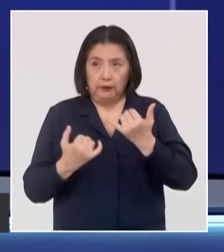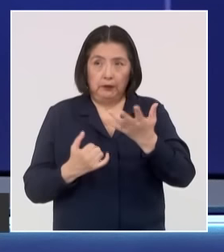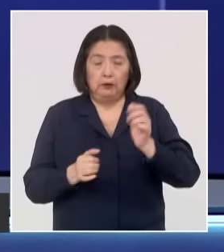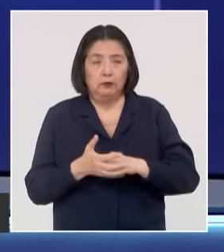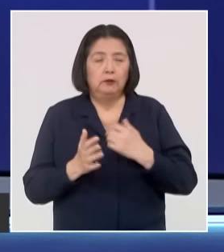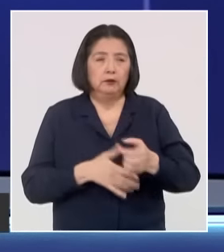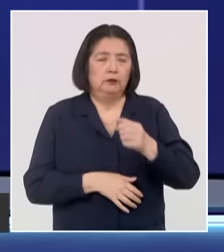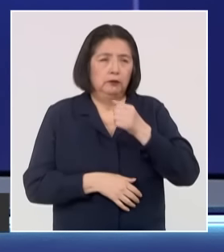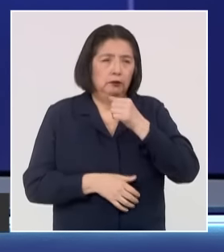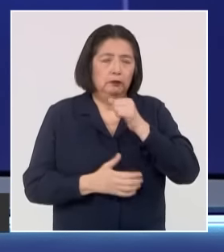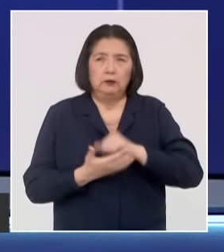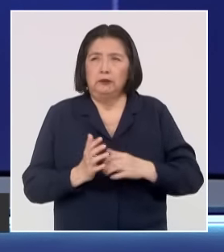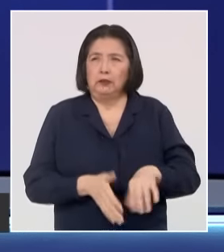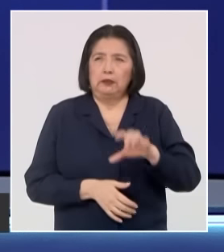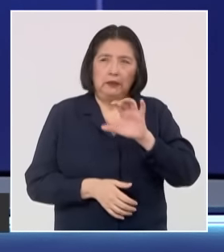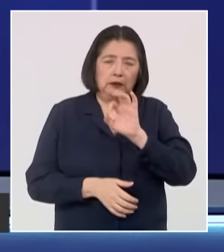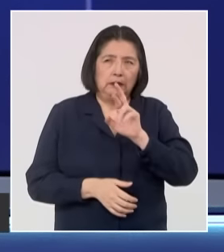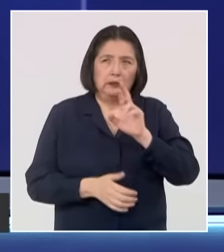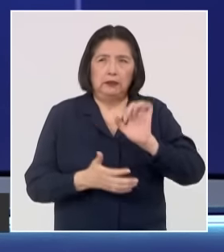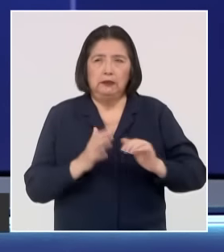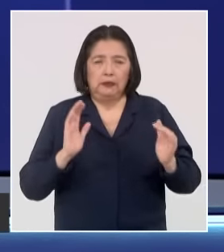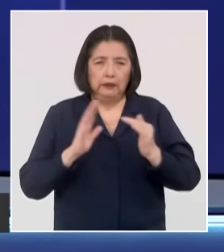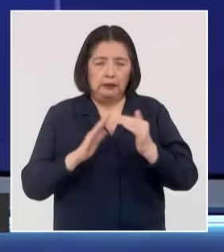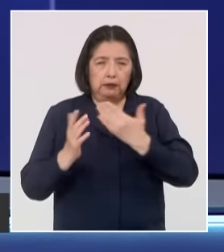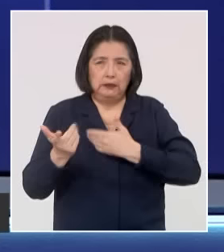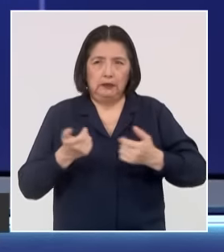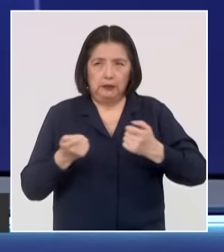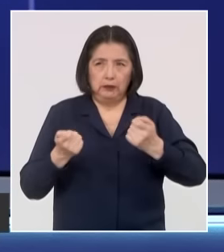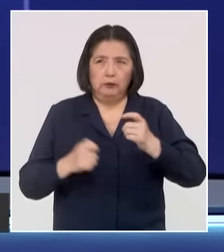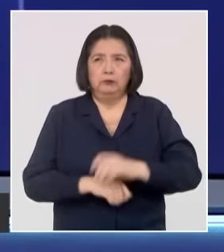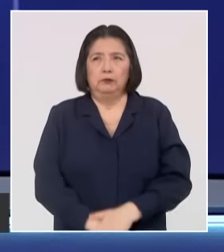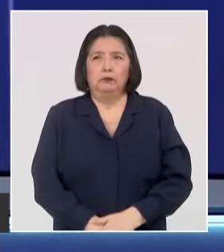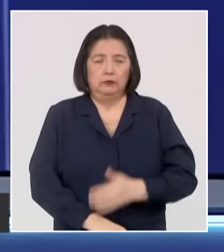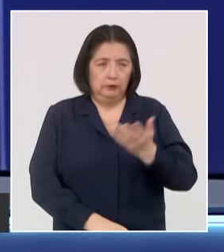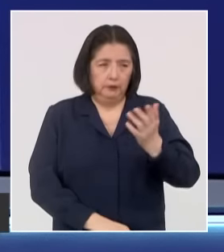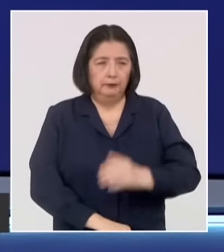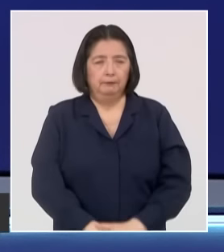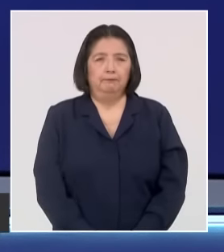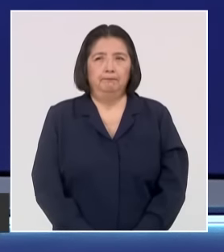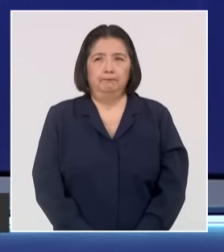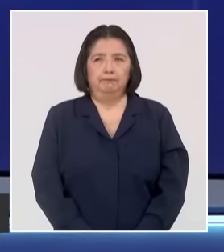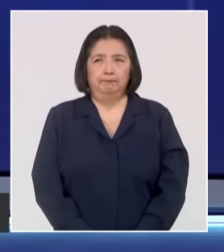Nos vamos con nuestra compañera Cari Saldaña hasta Palacio de Gobierno. Adelante.